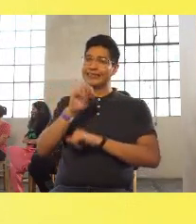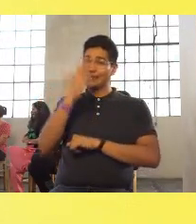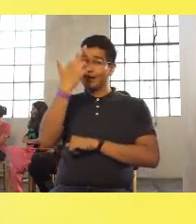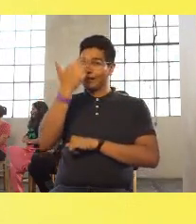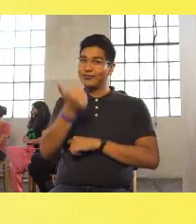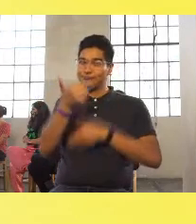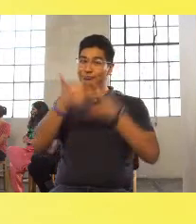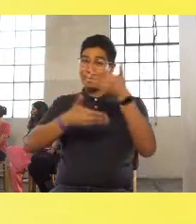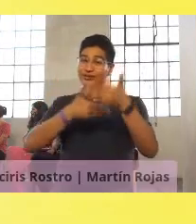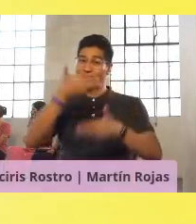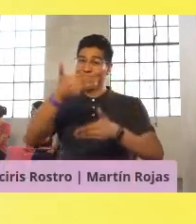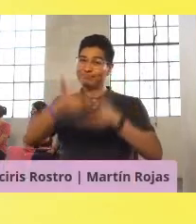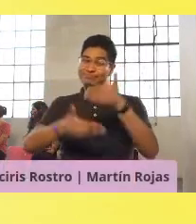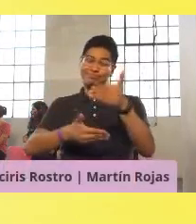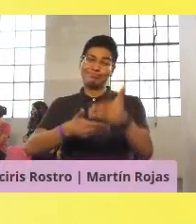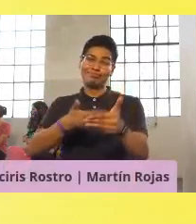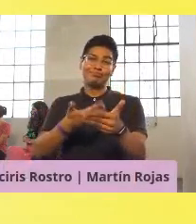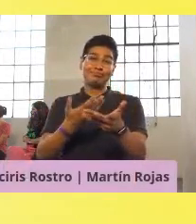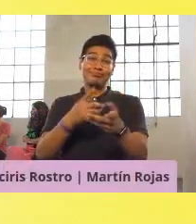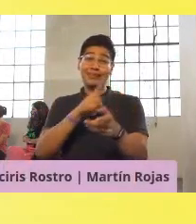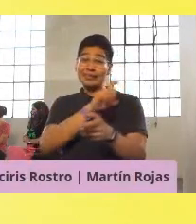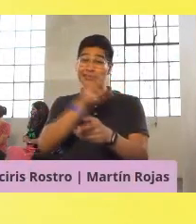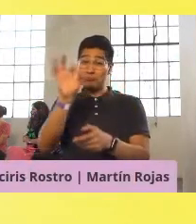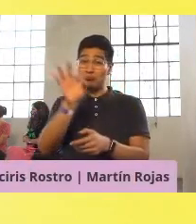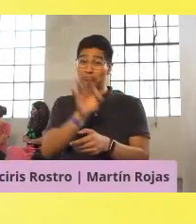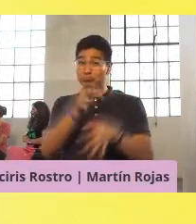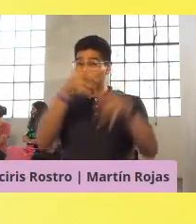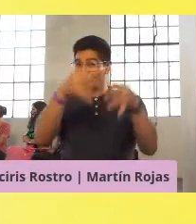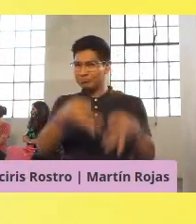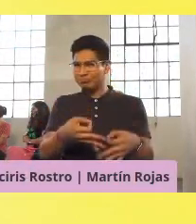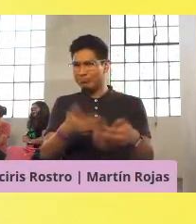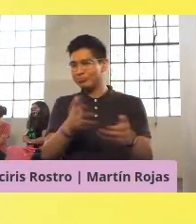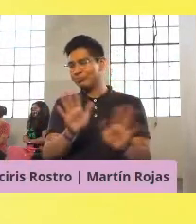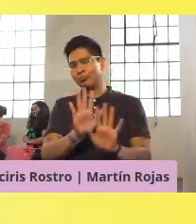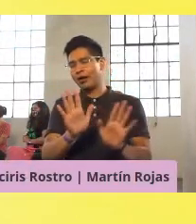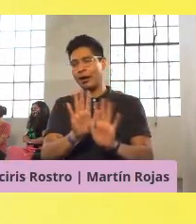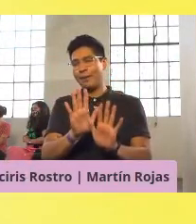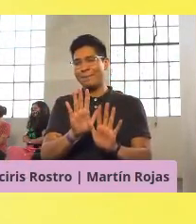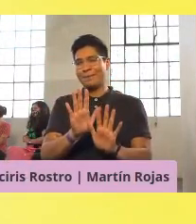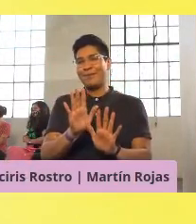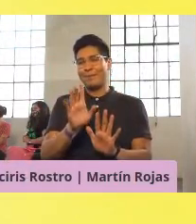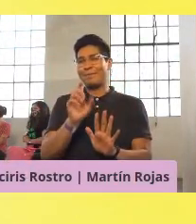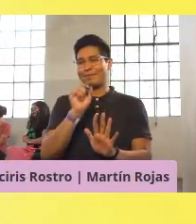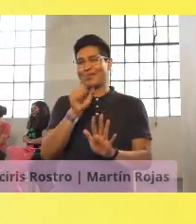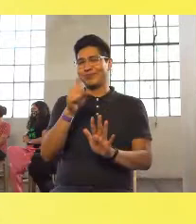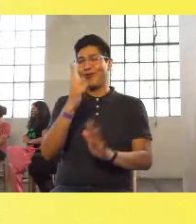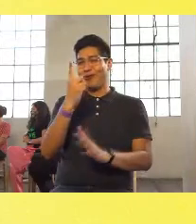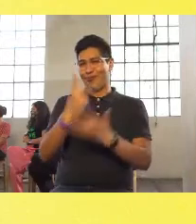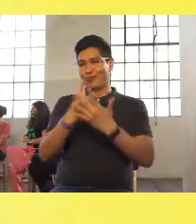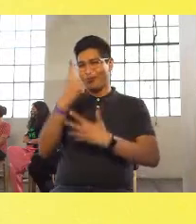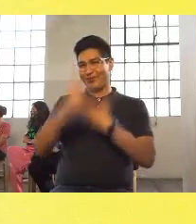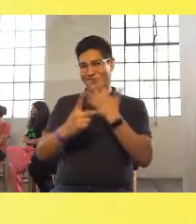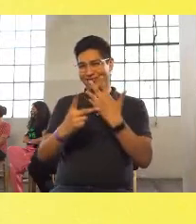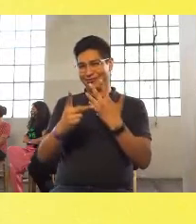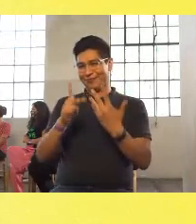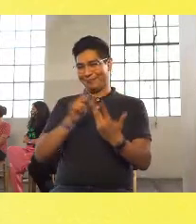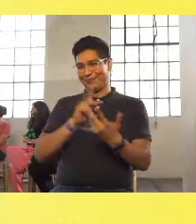inacabados, ¿no? Y, o sea, la verdad es que traigo muy en la cabeza un proyecto que apenas hicimos, como de un podcast,